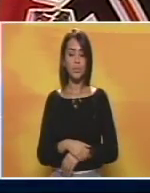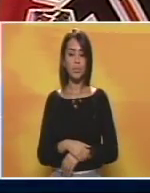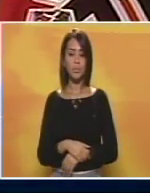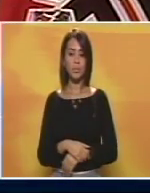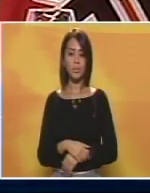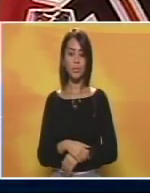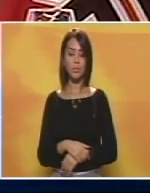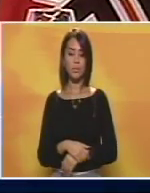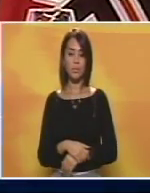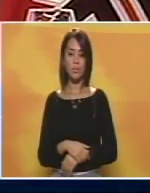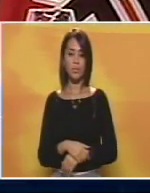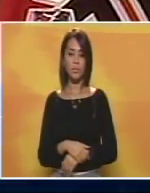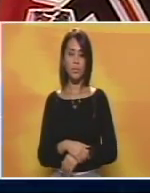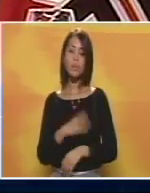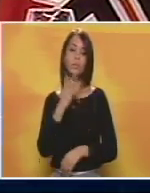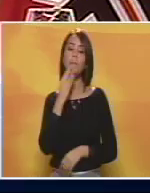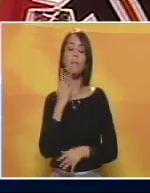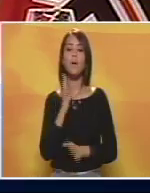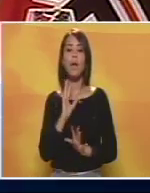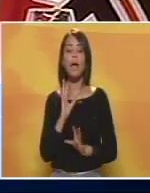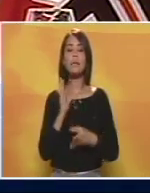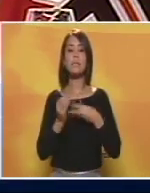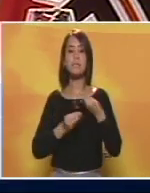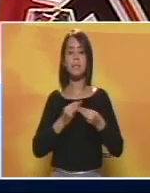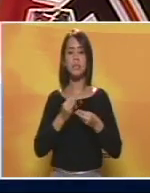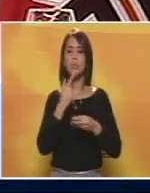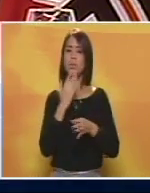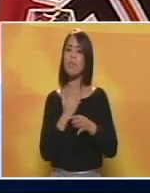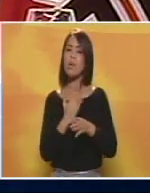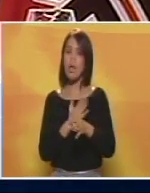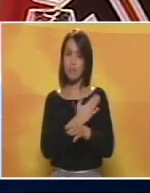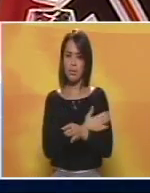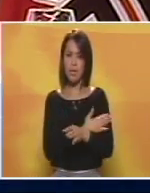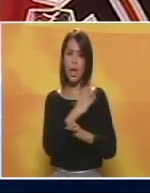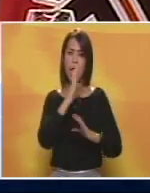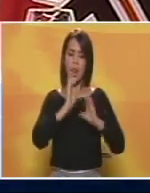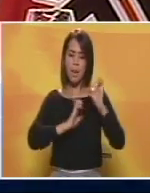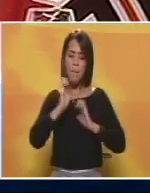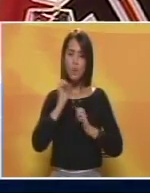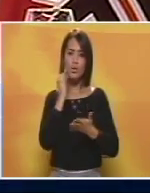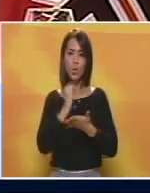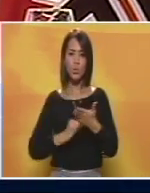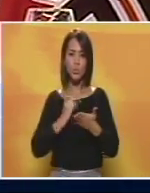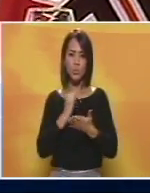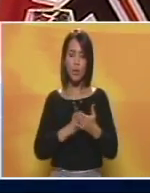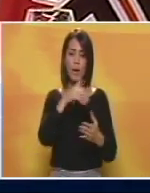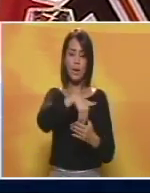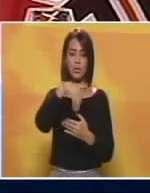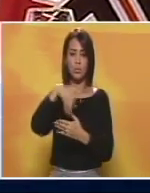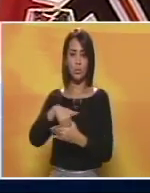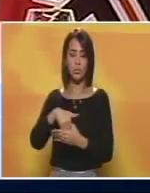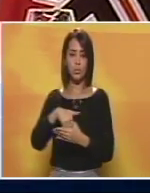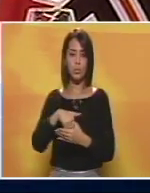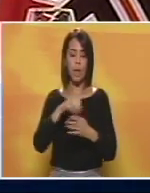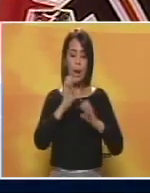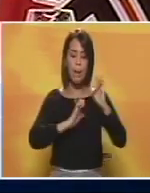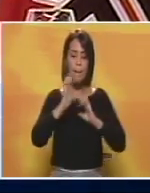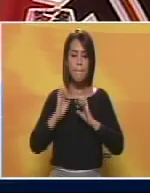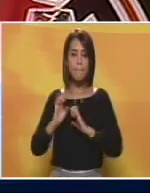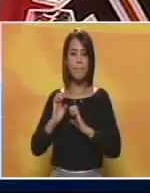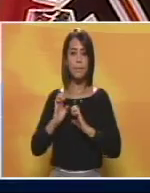momento. Es decir, se ha hecho, como se dijo, en la auditoría del registro electoral, en la auditoría